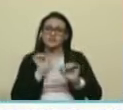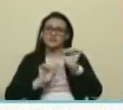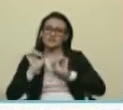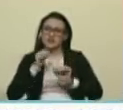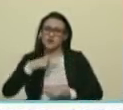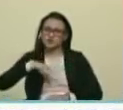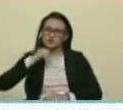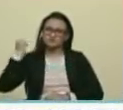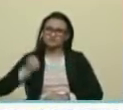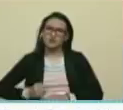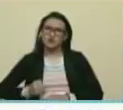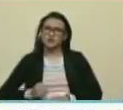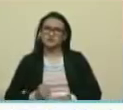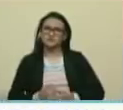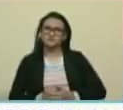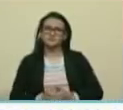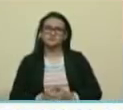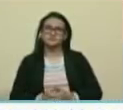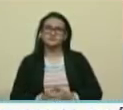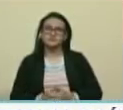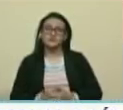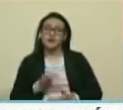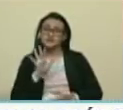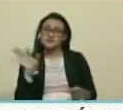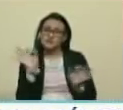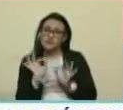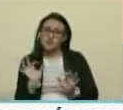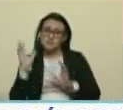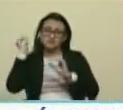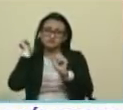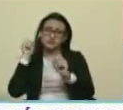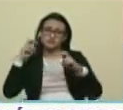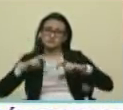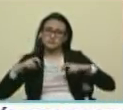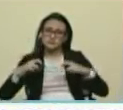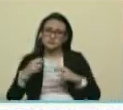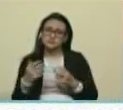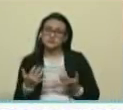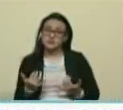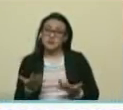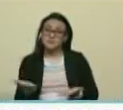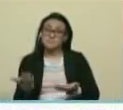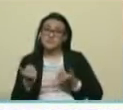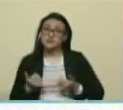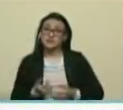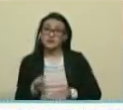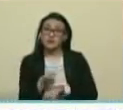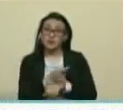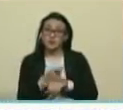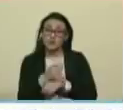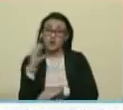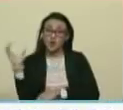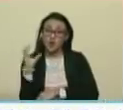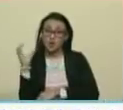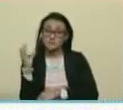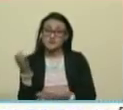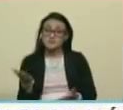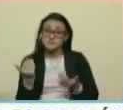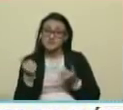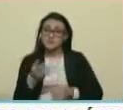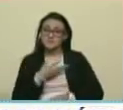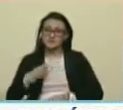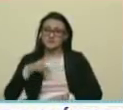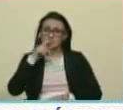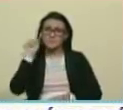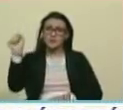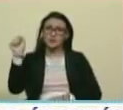Pero insistimos en que son las vías diplomáticas las que se establecen. Y en consecuencia exigimos que el gobierno de Colombia, lo exige el presidente Nicolás